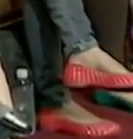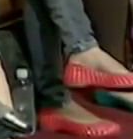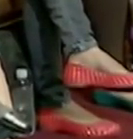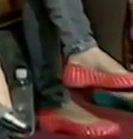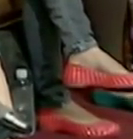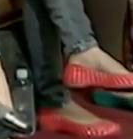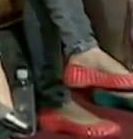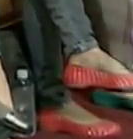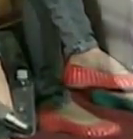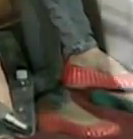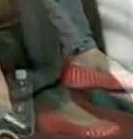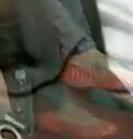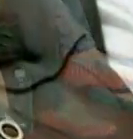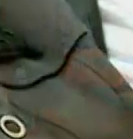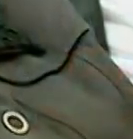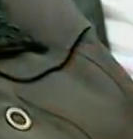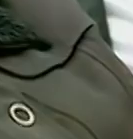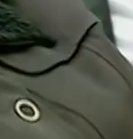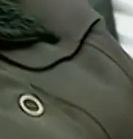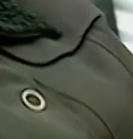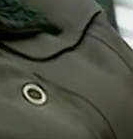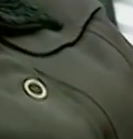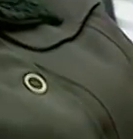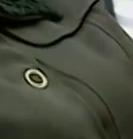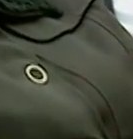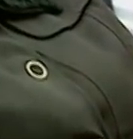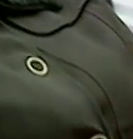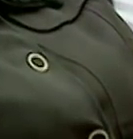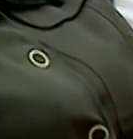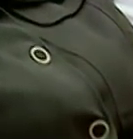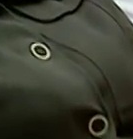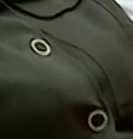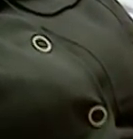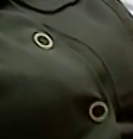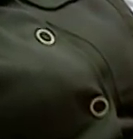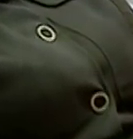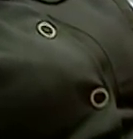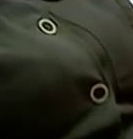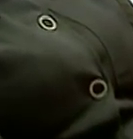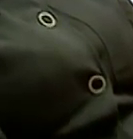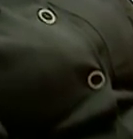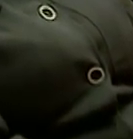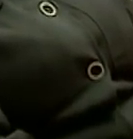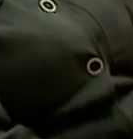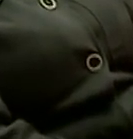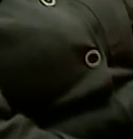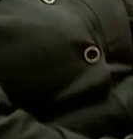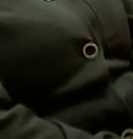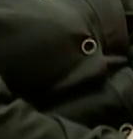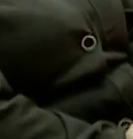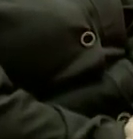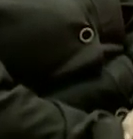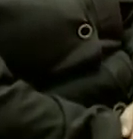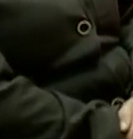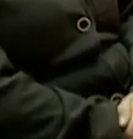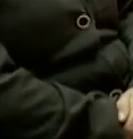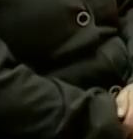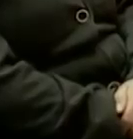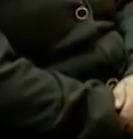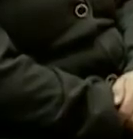Nacional de Parto Humanizado, la ley que hoy vamos a aprobar,